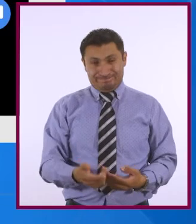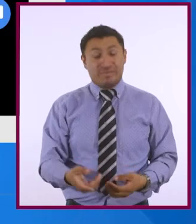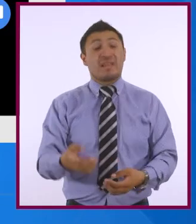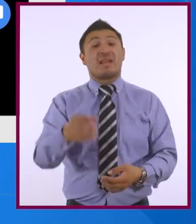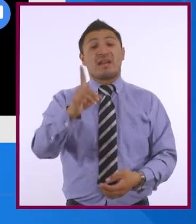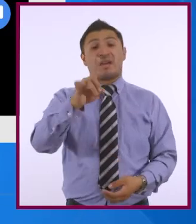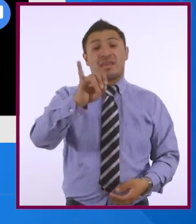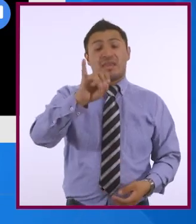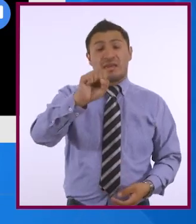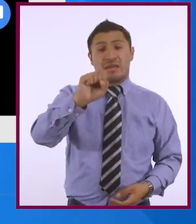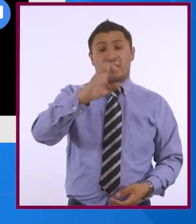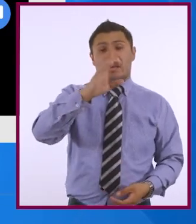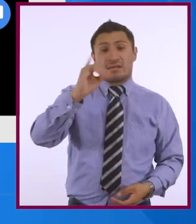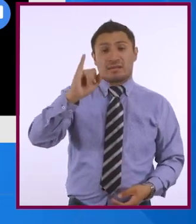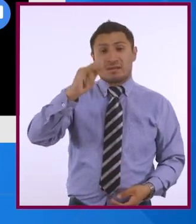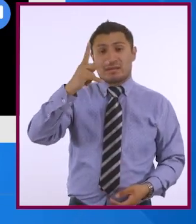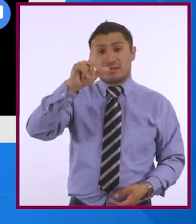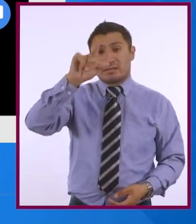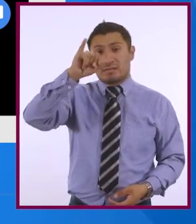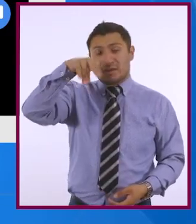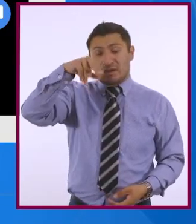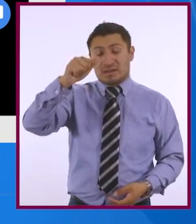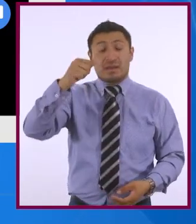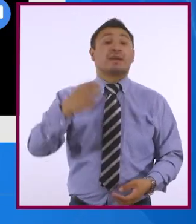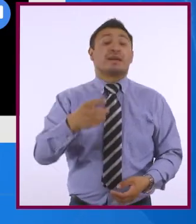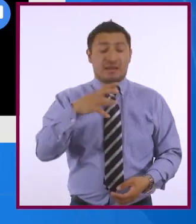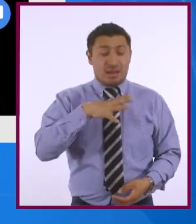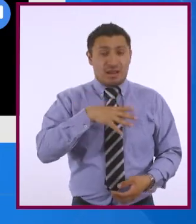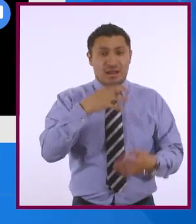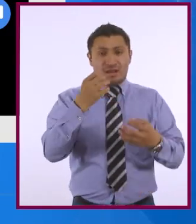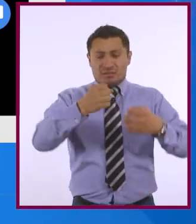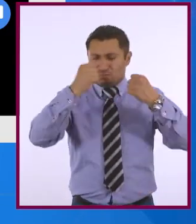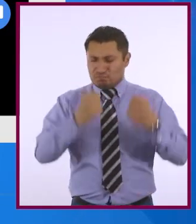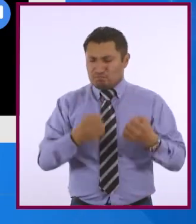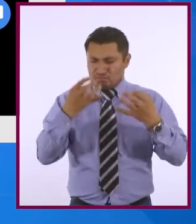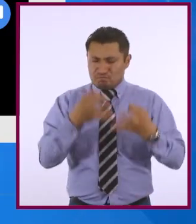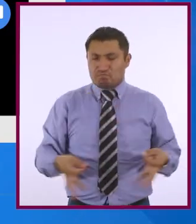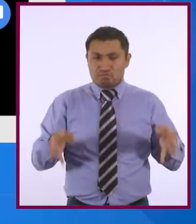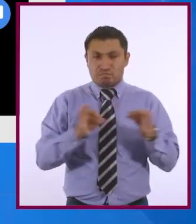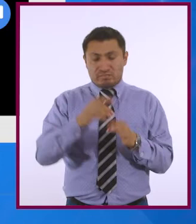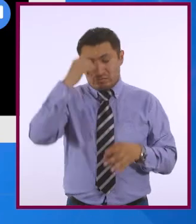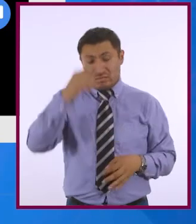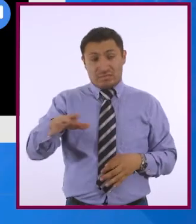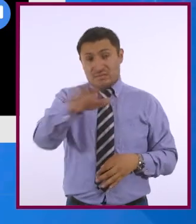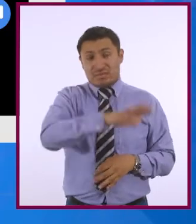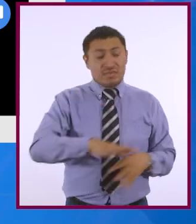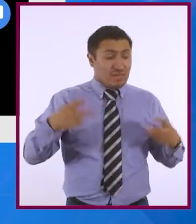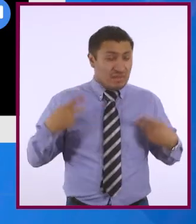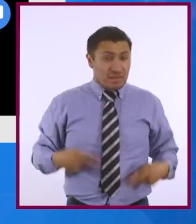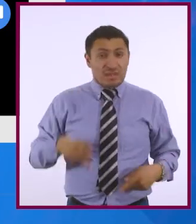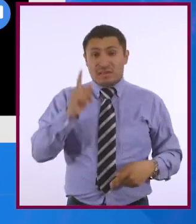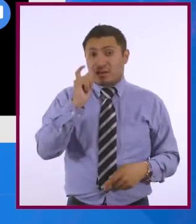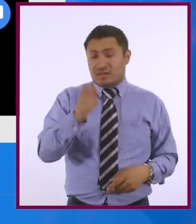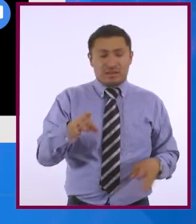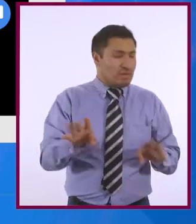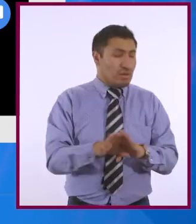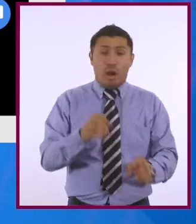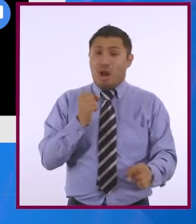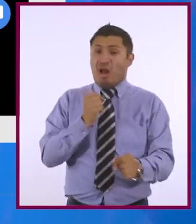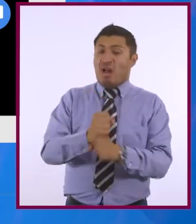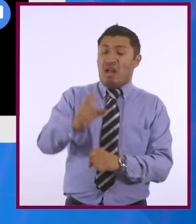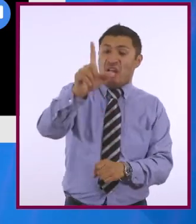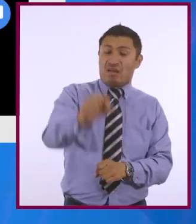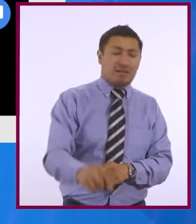disciplina puede existir, la firmeza es importante para todas las personas. Eso no quiere decir que tenga que ser con un golpe o con una